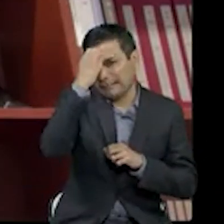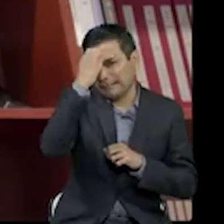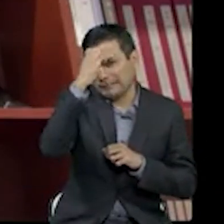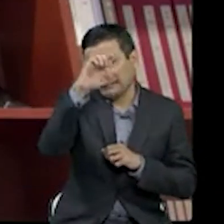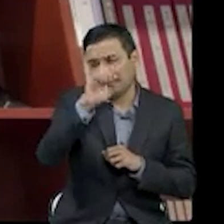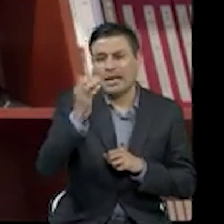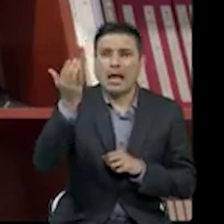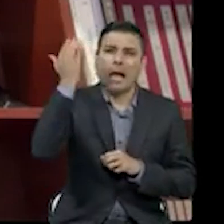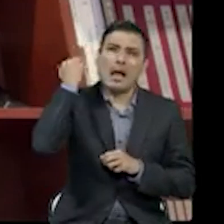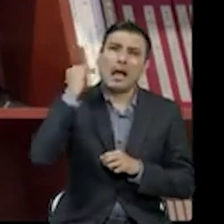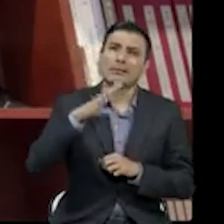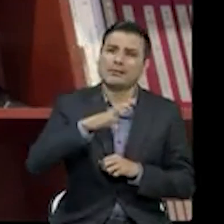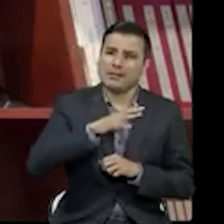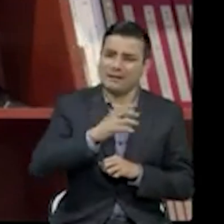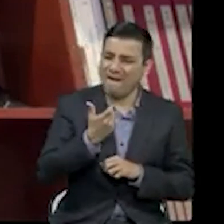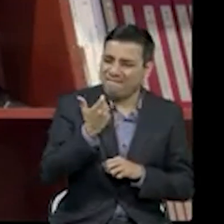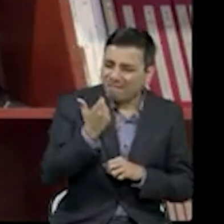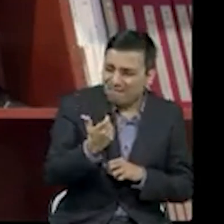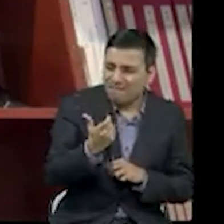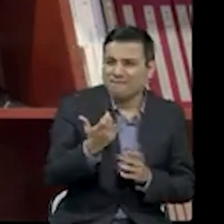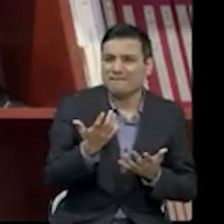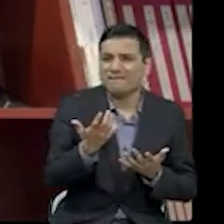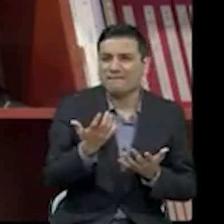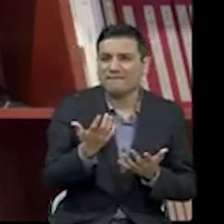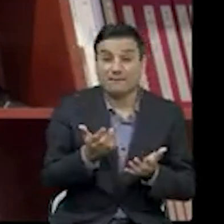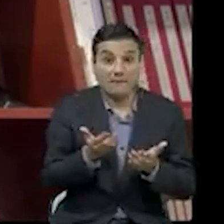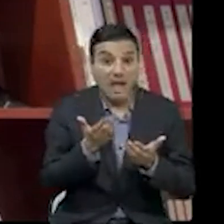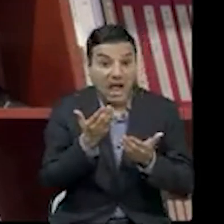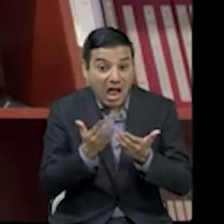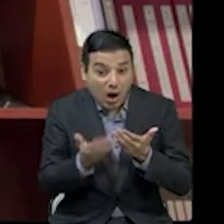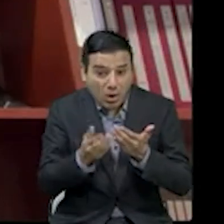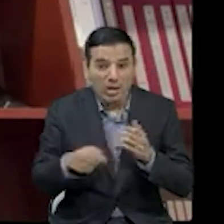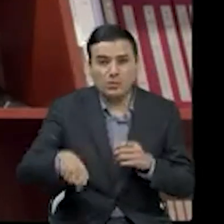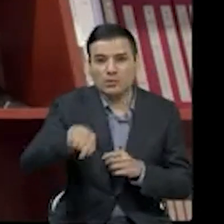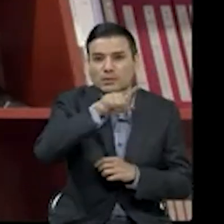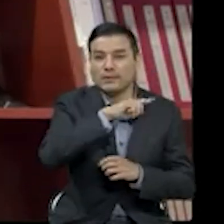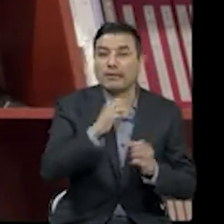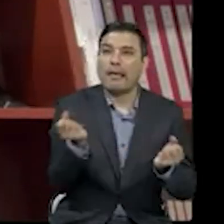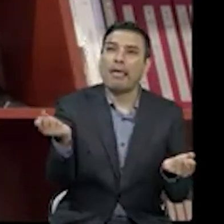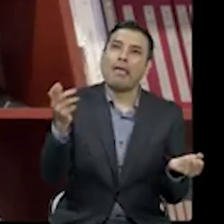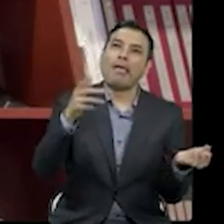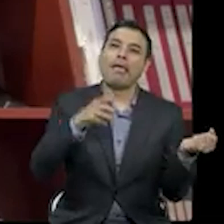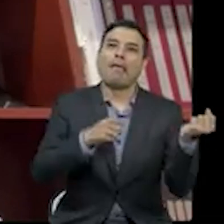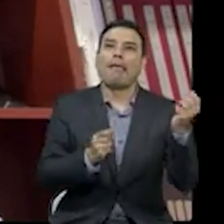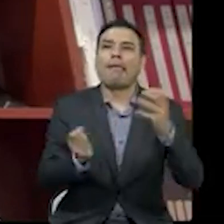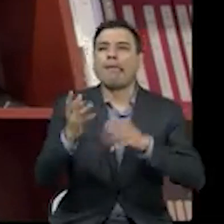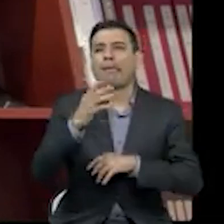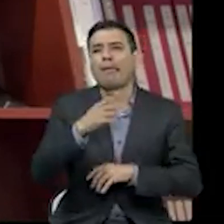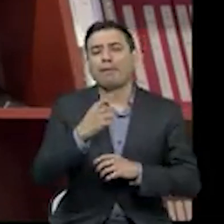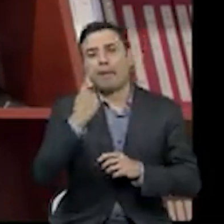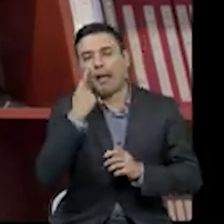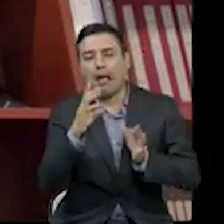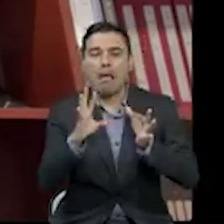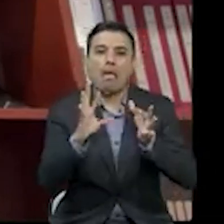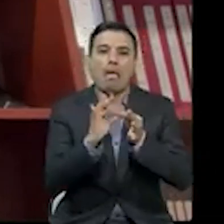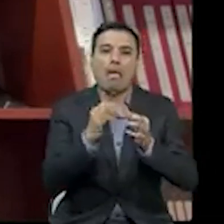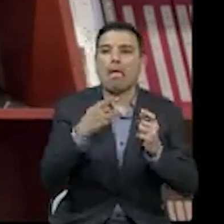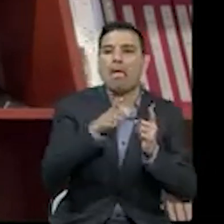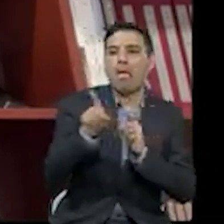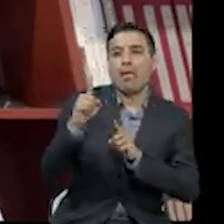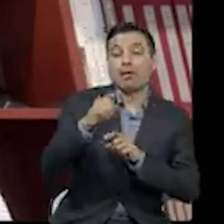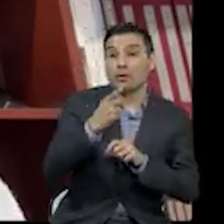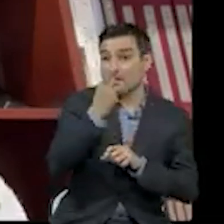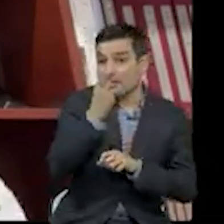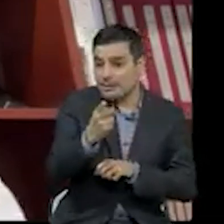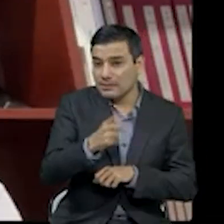que hagan maroma y media para justificar sus privilegios y que inclusive traten de injuriar diciendo